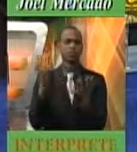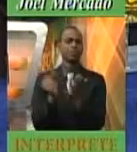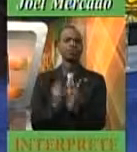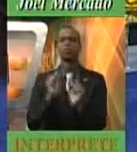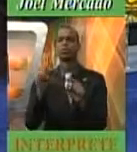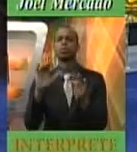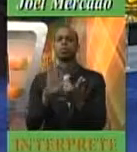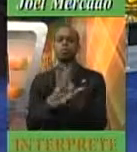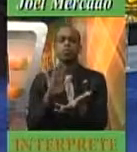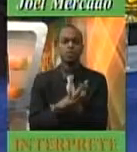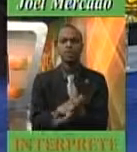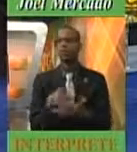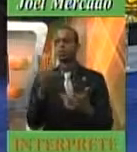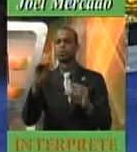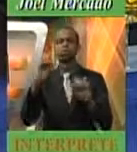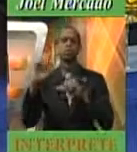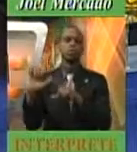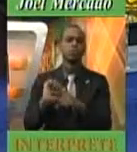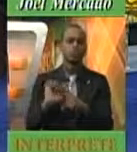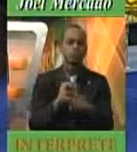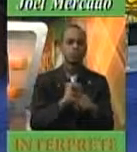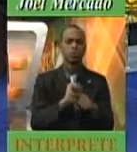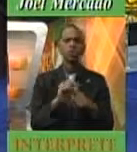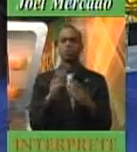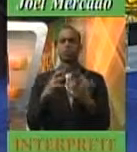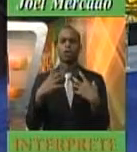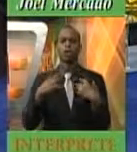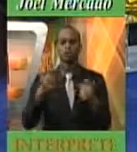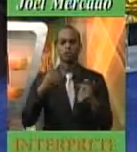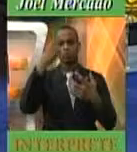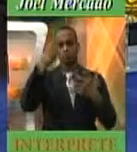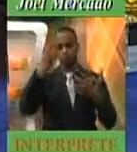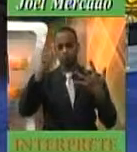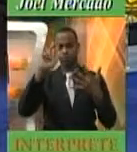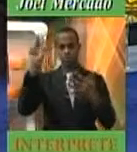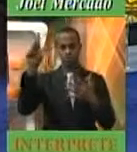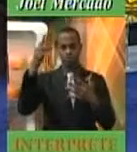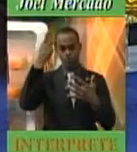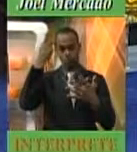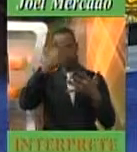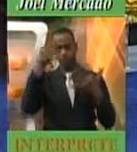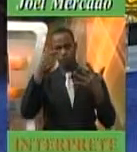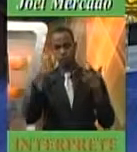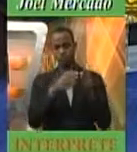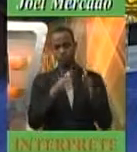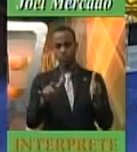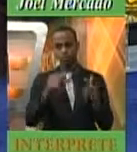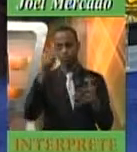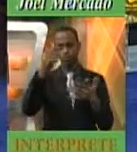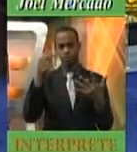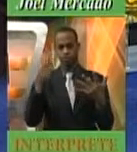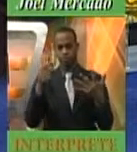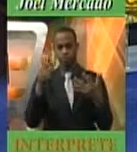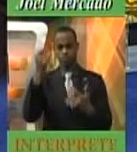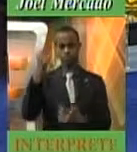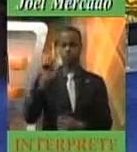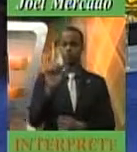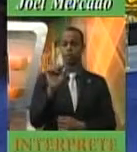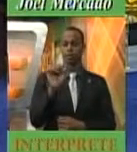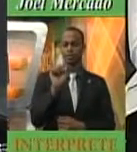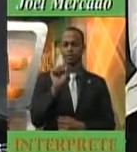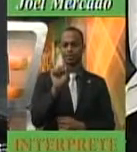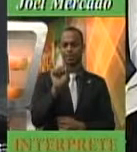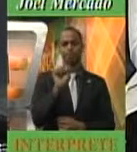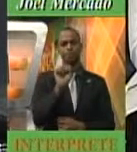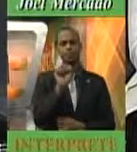escuela, de ser documentada, de tener acceso a salud. Existen políticas públicas. Es decir, sabemos que el SENASA garantiza el